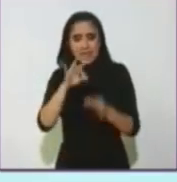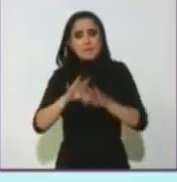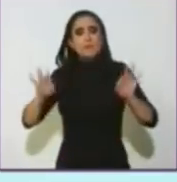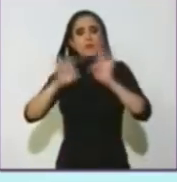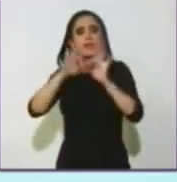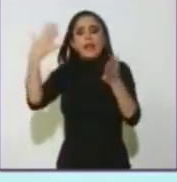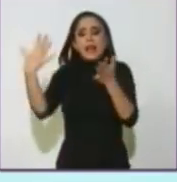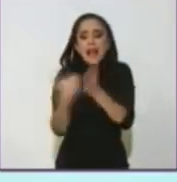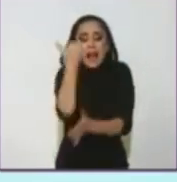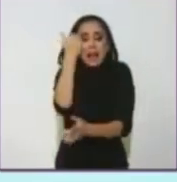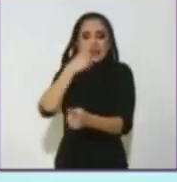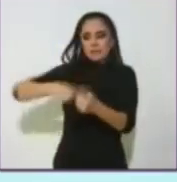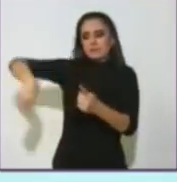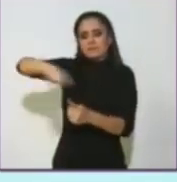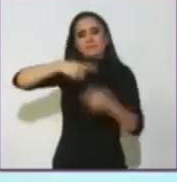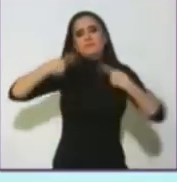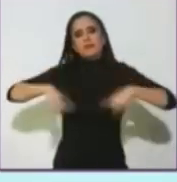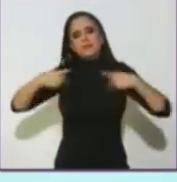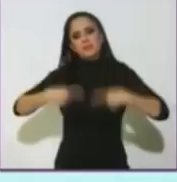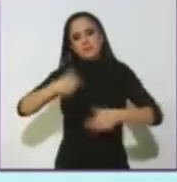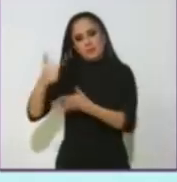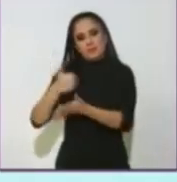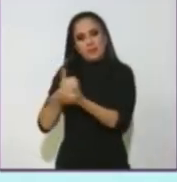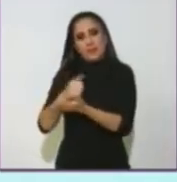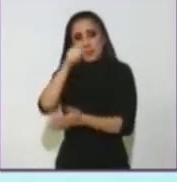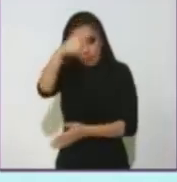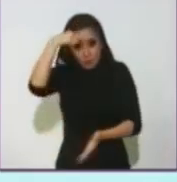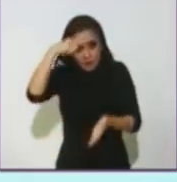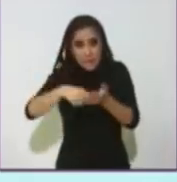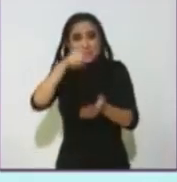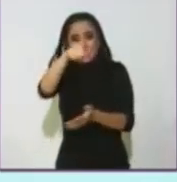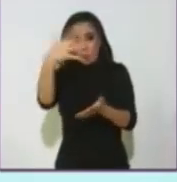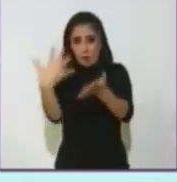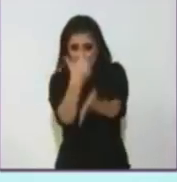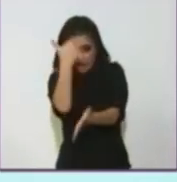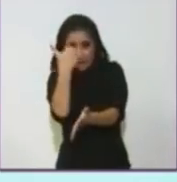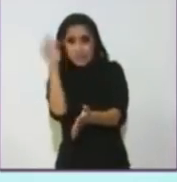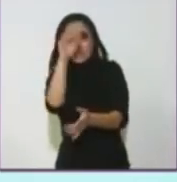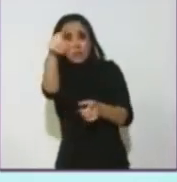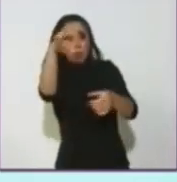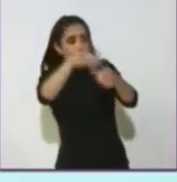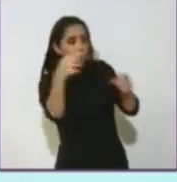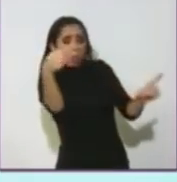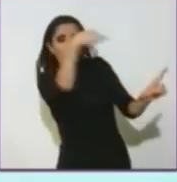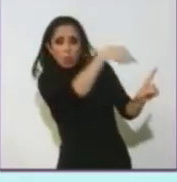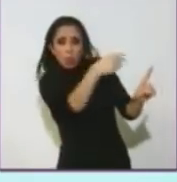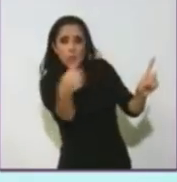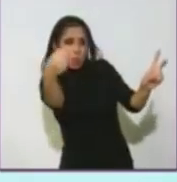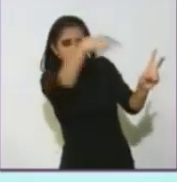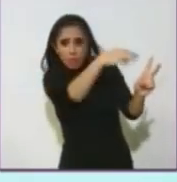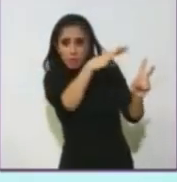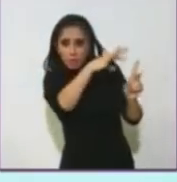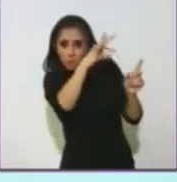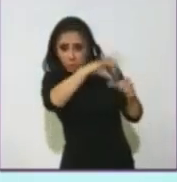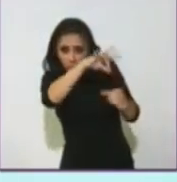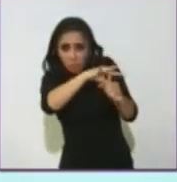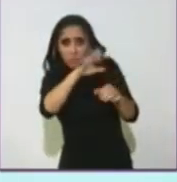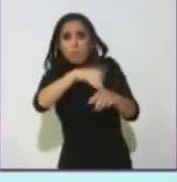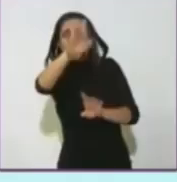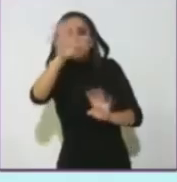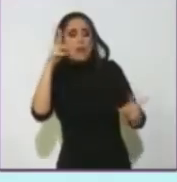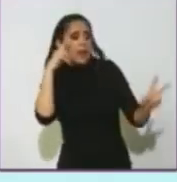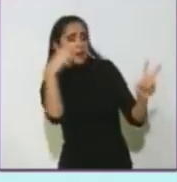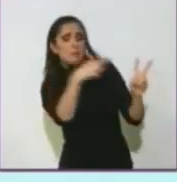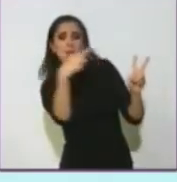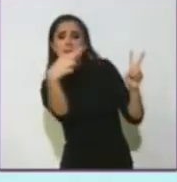ganen la ciudadanía y te pregunto crees que realmente vas a ganar votando otra vez por ellas cuando ya sabemos si ya hemos visto los resultados